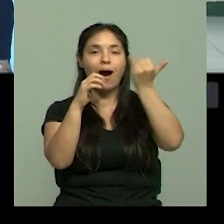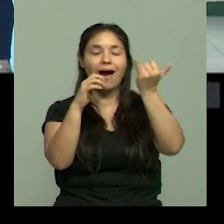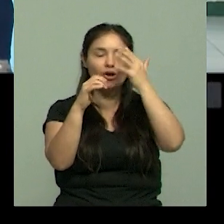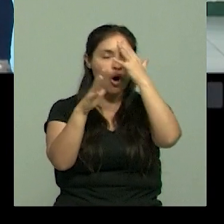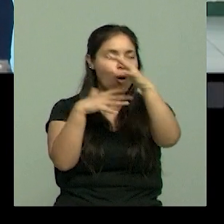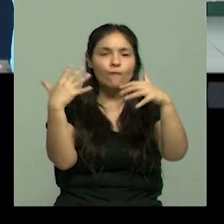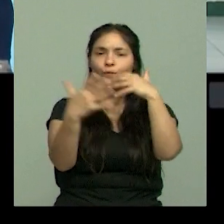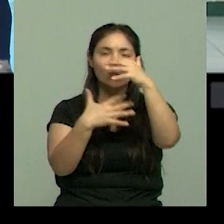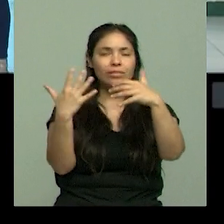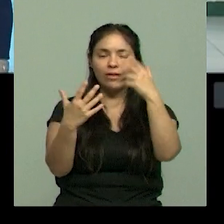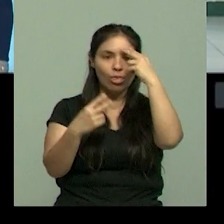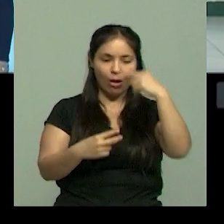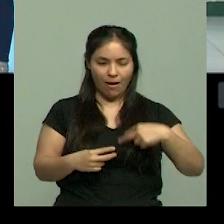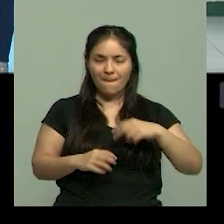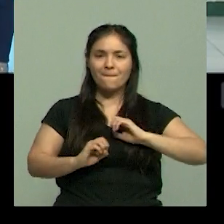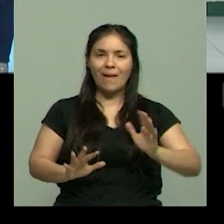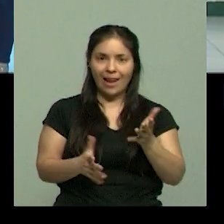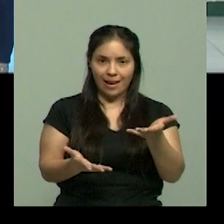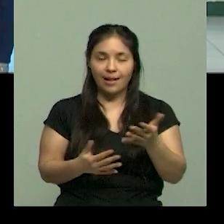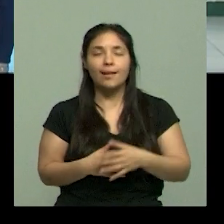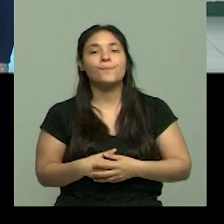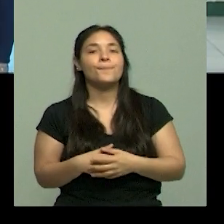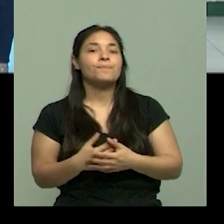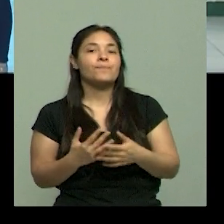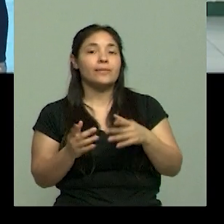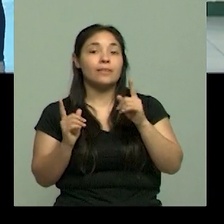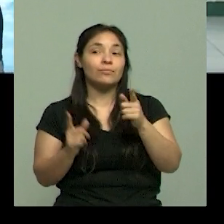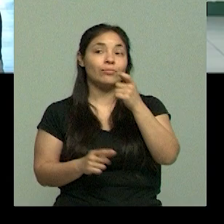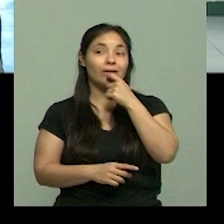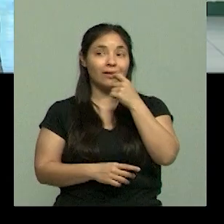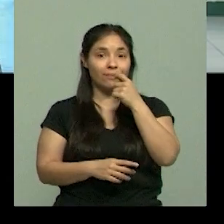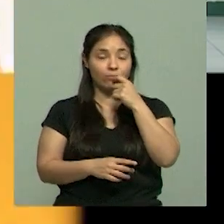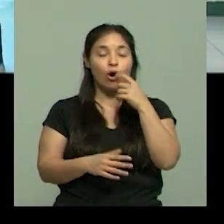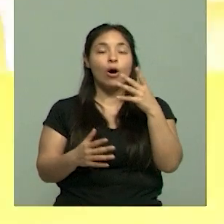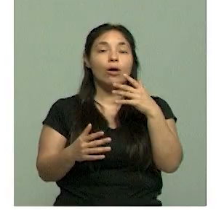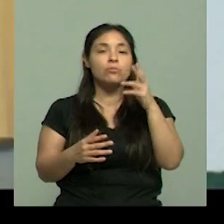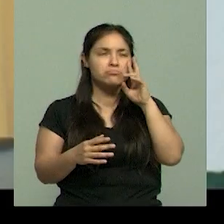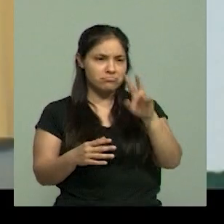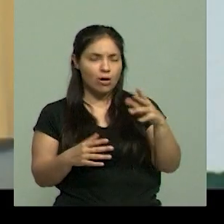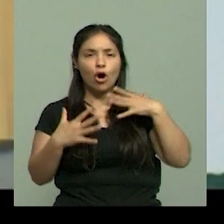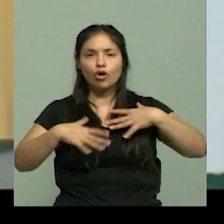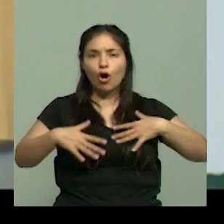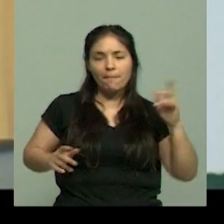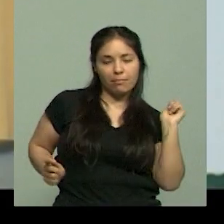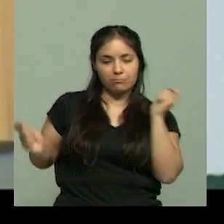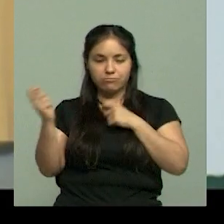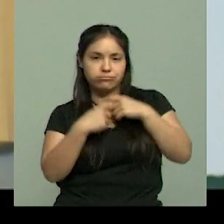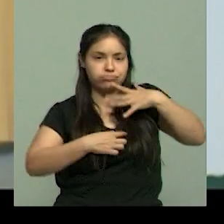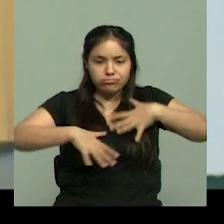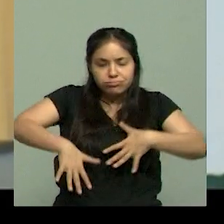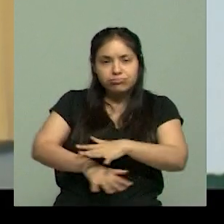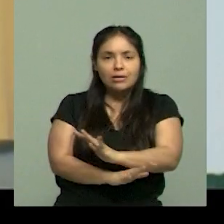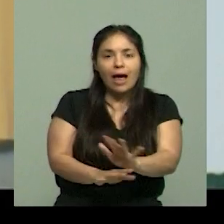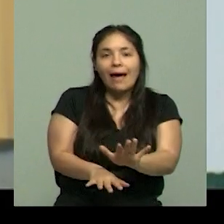corporal. Y por ahí uno los ve como que están todos, se visten como se tapan completamente el cuerpo. Tampoco